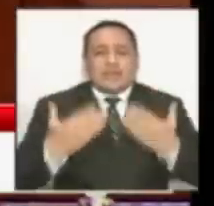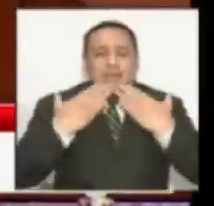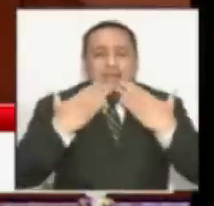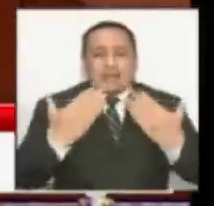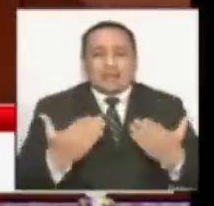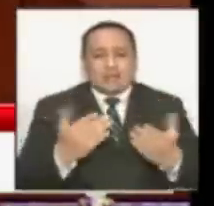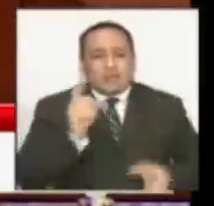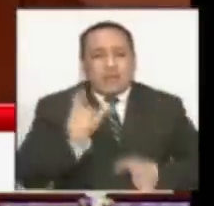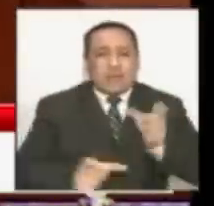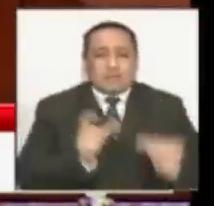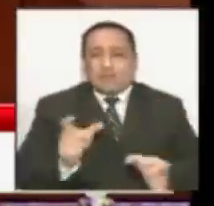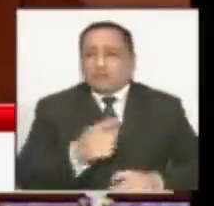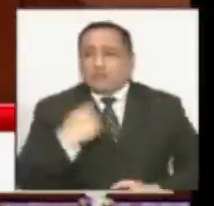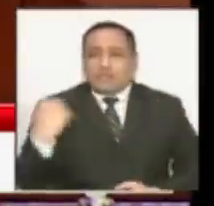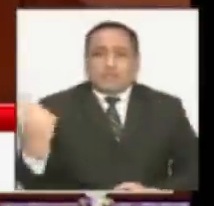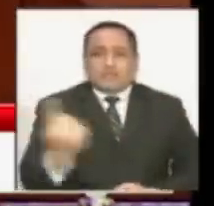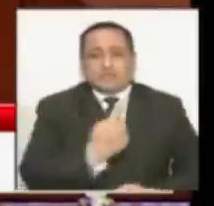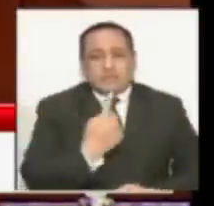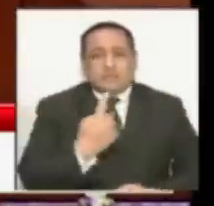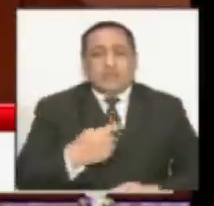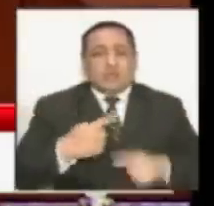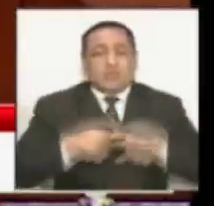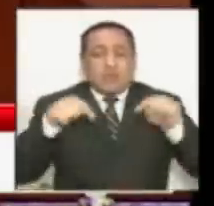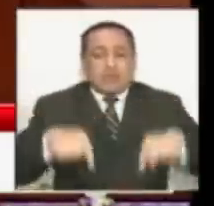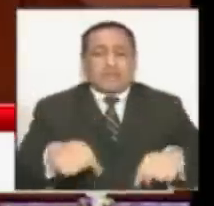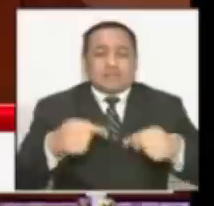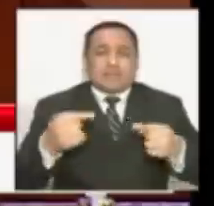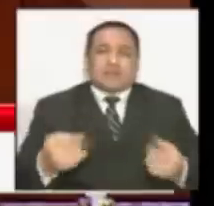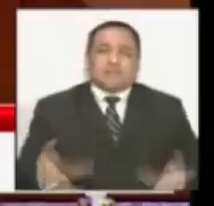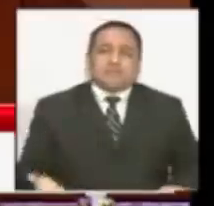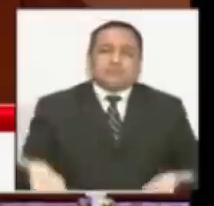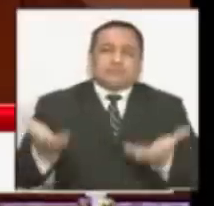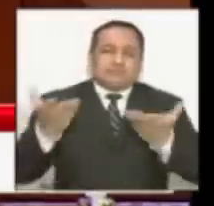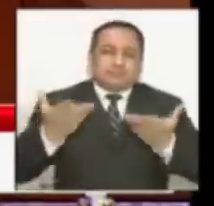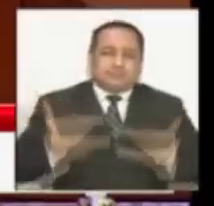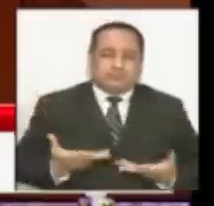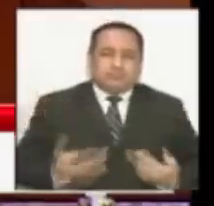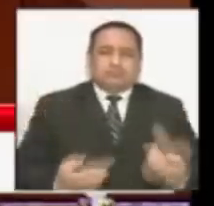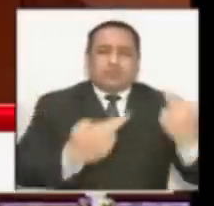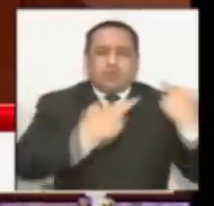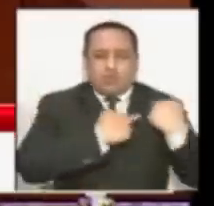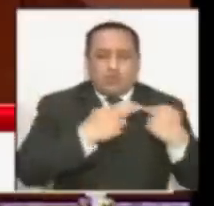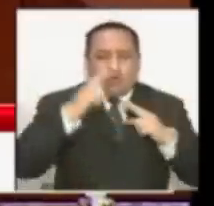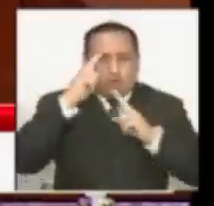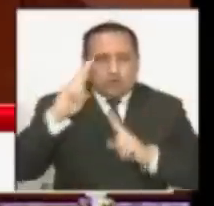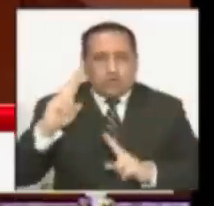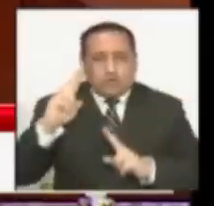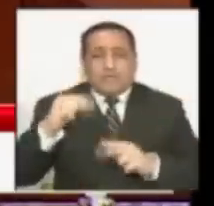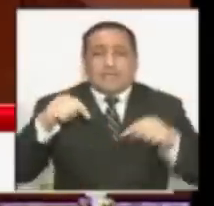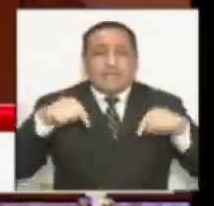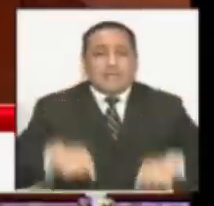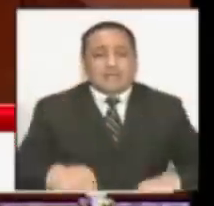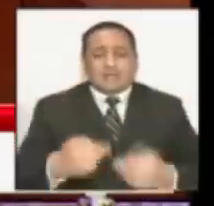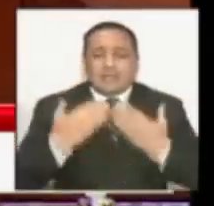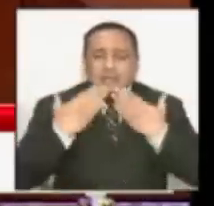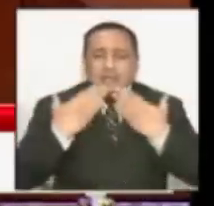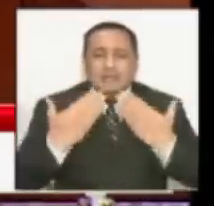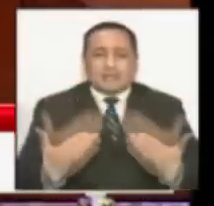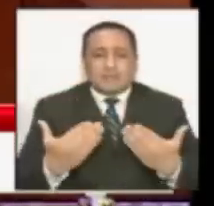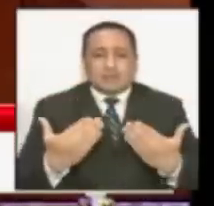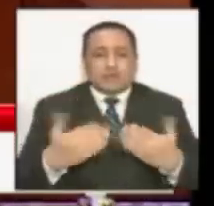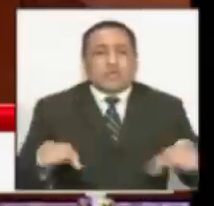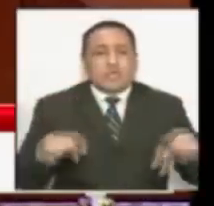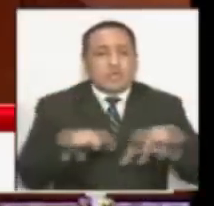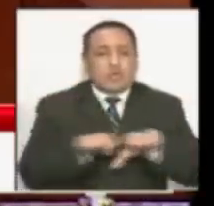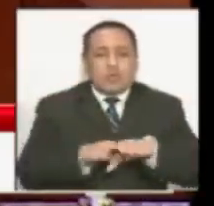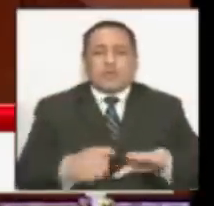agradezco a la ciudadanía por esta alta designación, pero este agradecimiento es